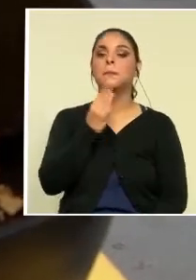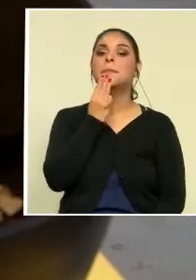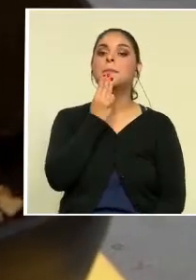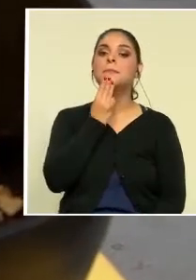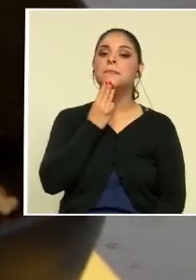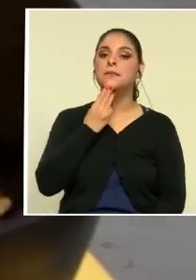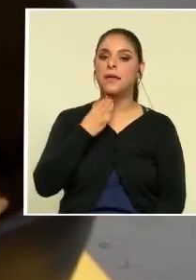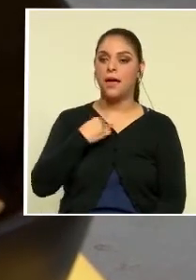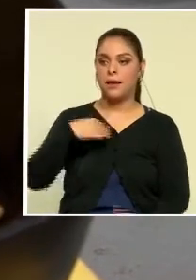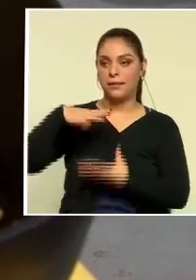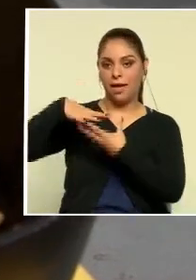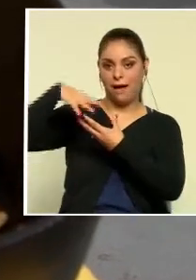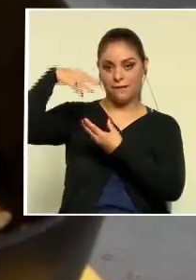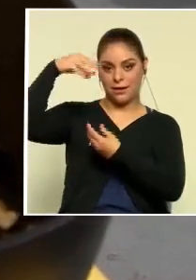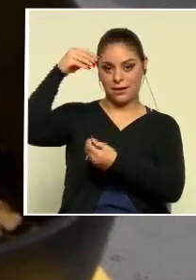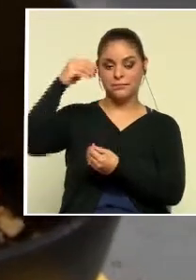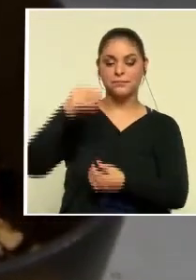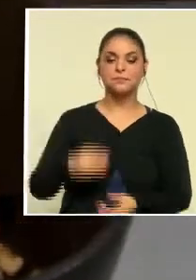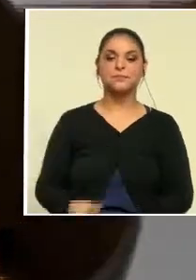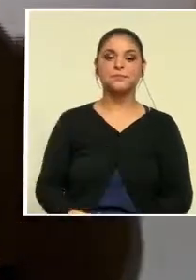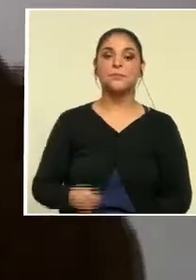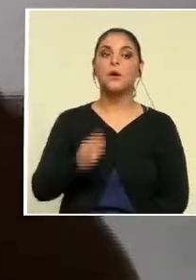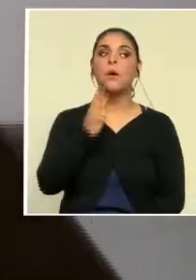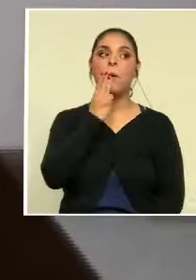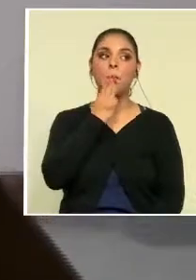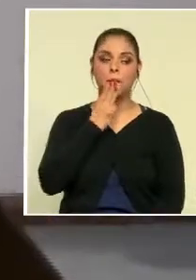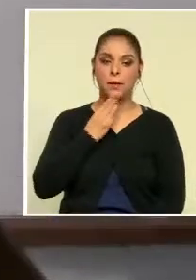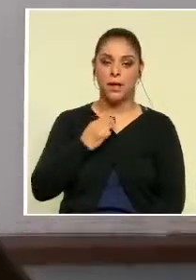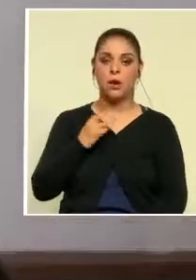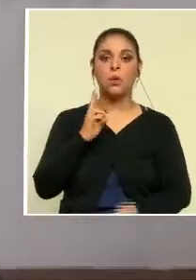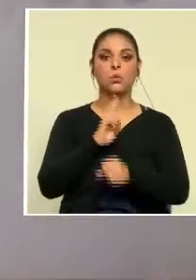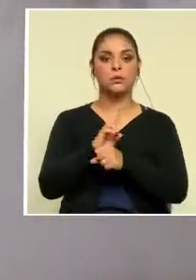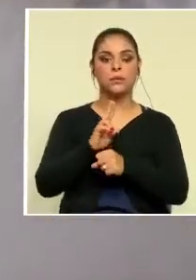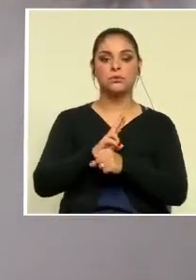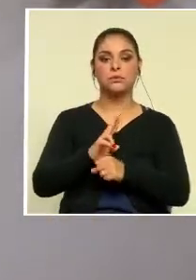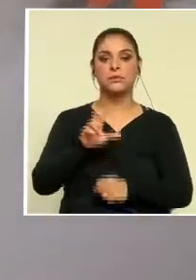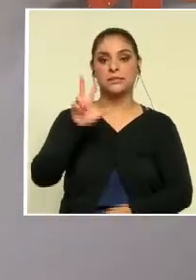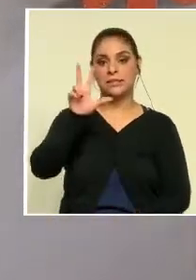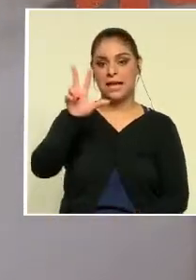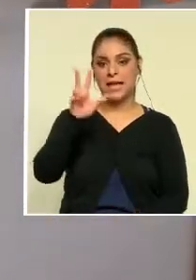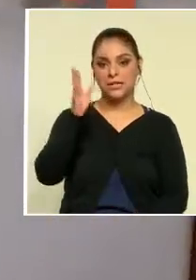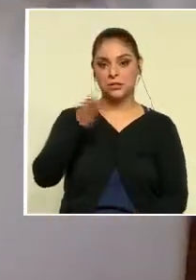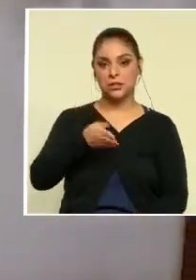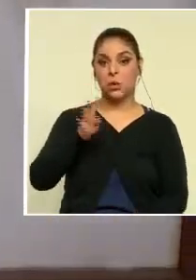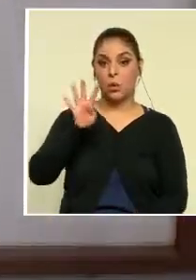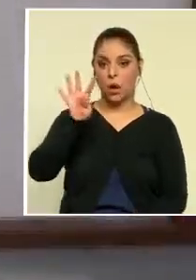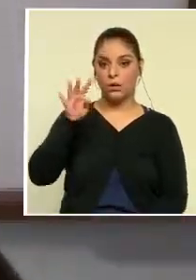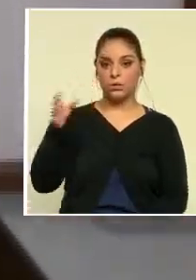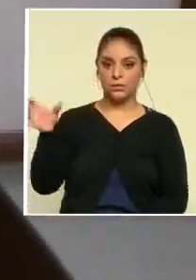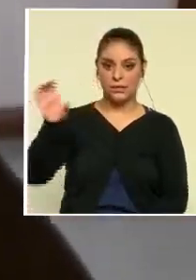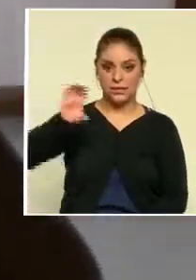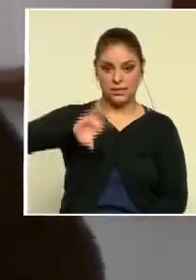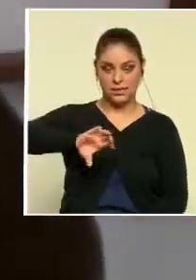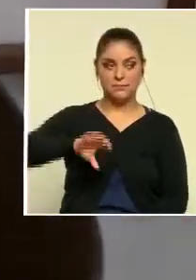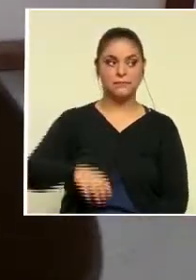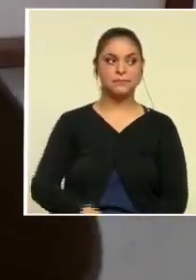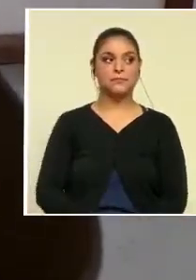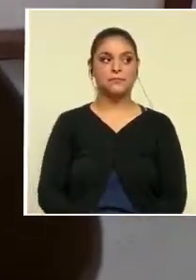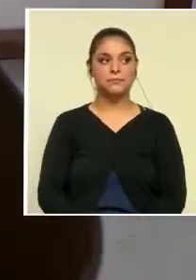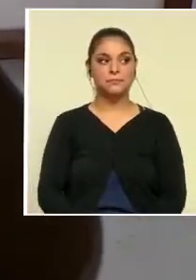abeja entonces con miel de abeja lo que usamos es tres cuartos de taza de miel de abeja y vamos a ir agregando